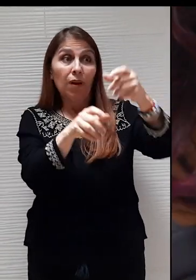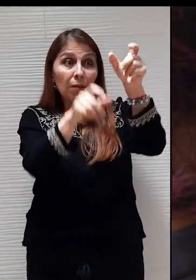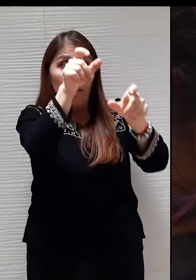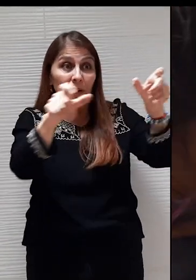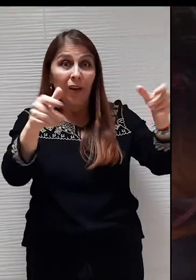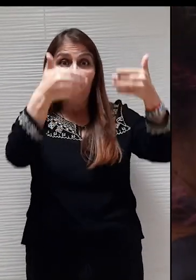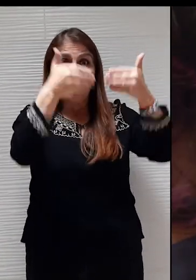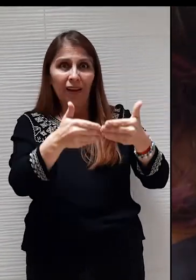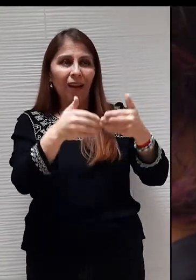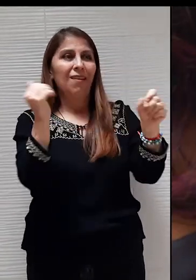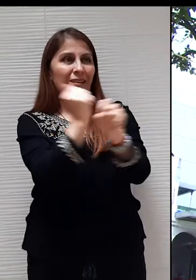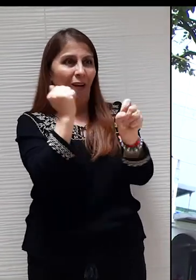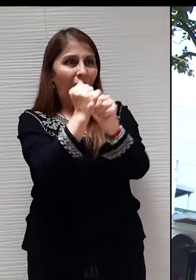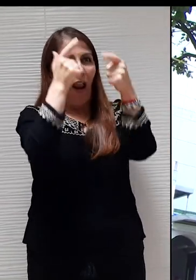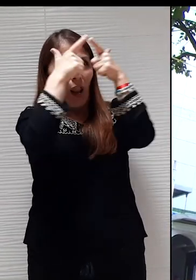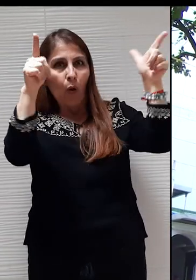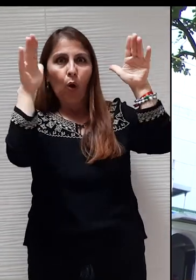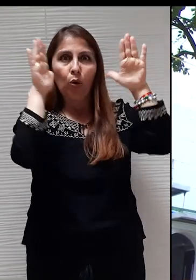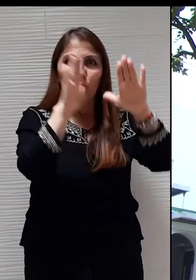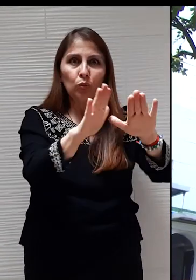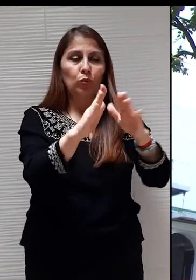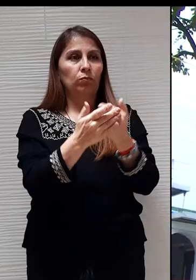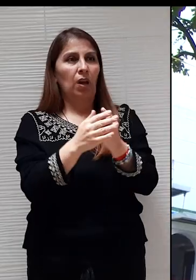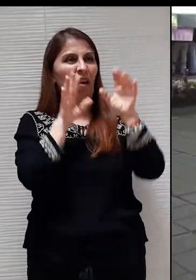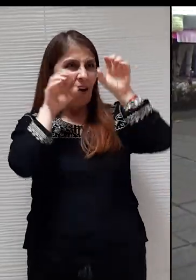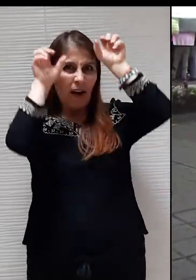sus posibilidades, de sus aportes.